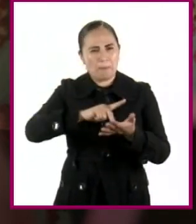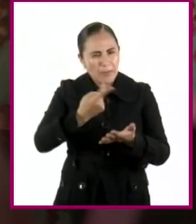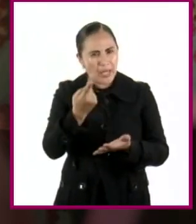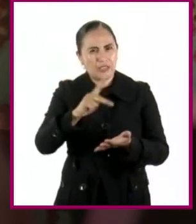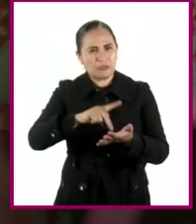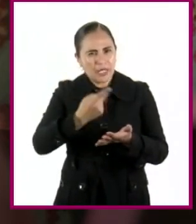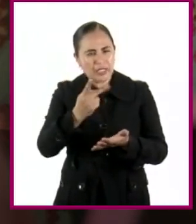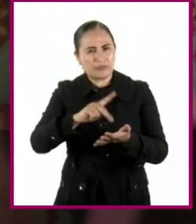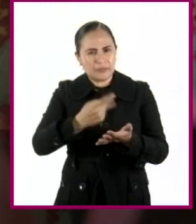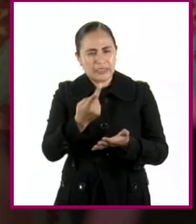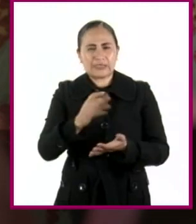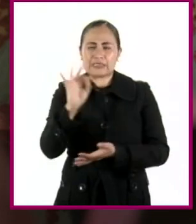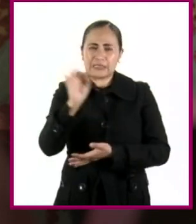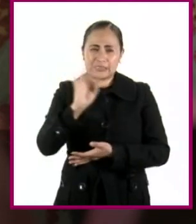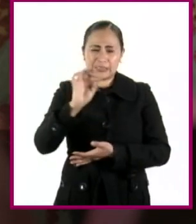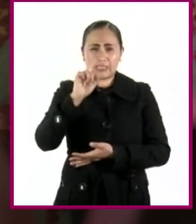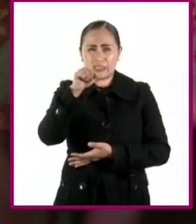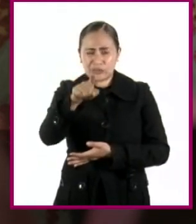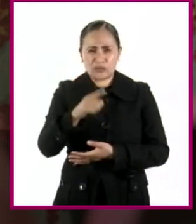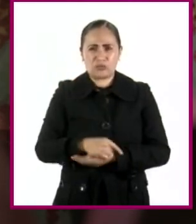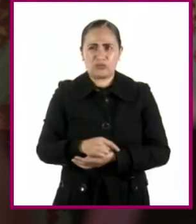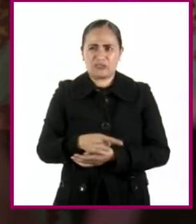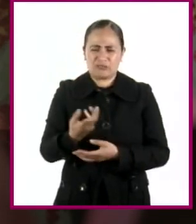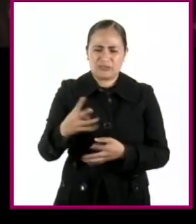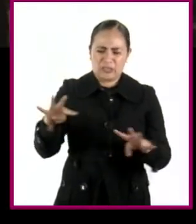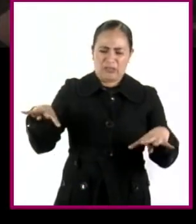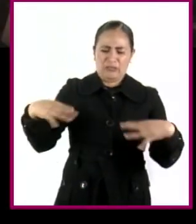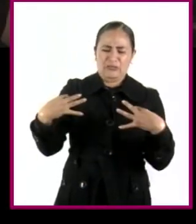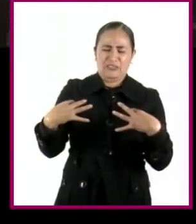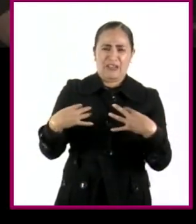de sanar, olvídate del qué dirán.